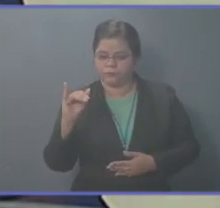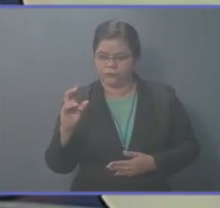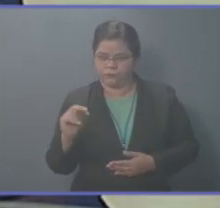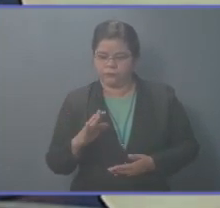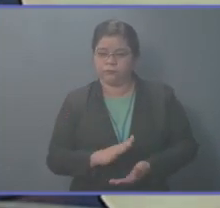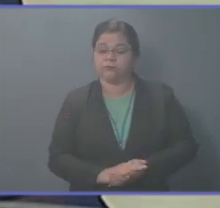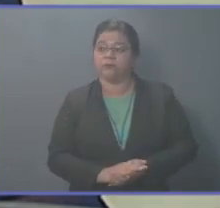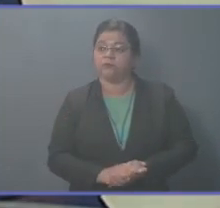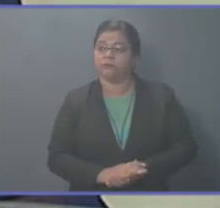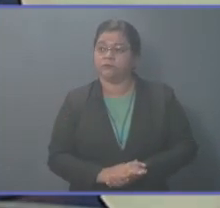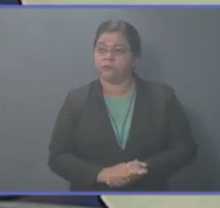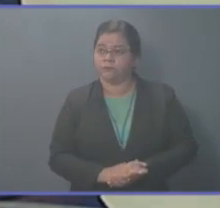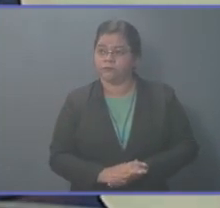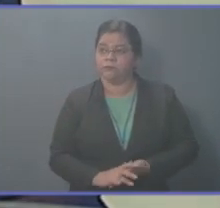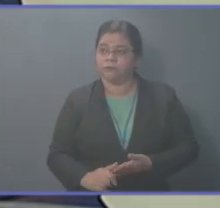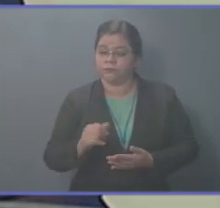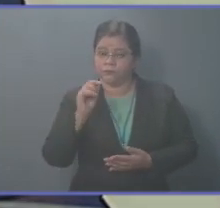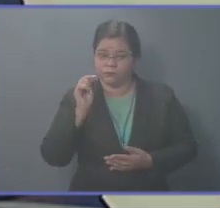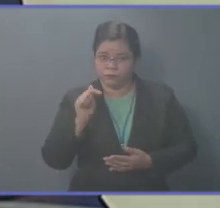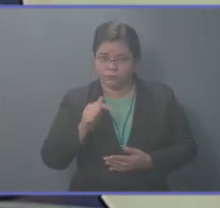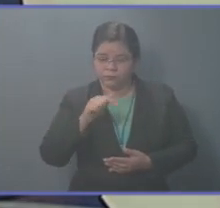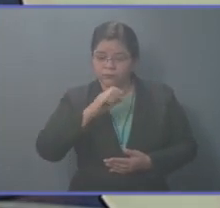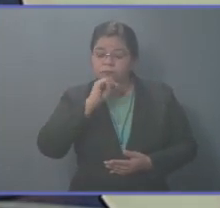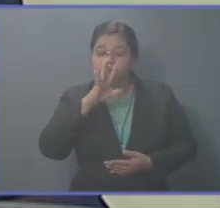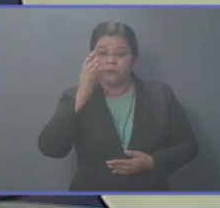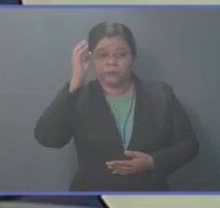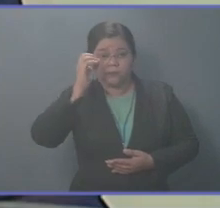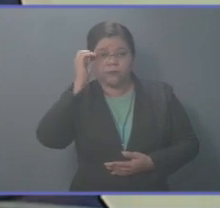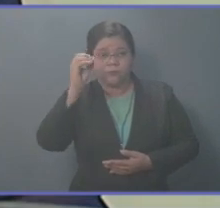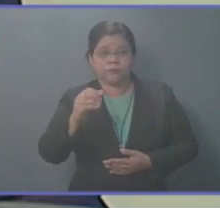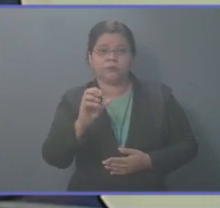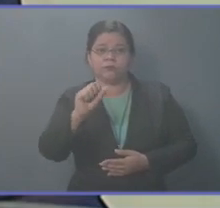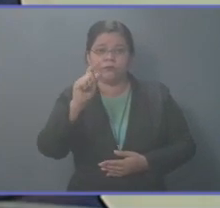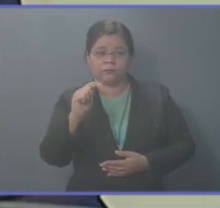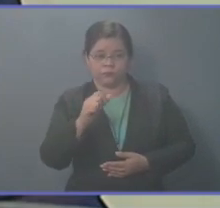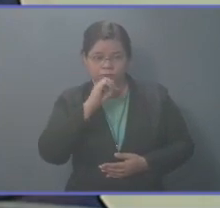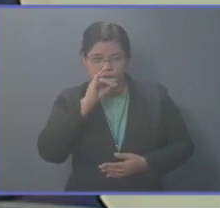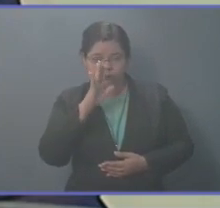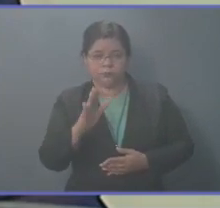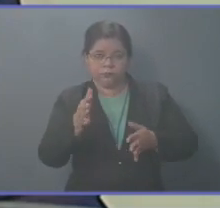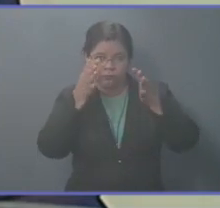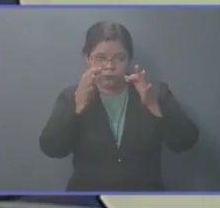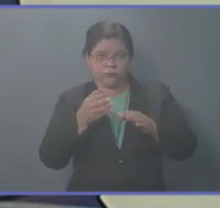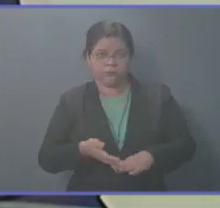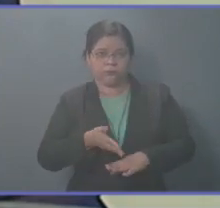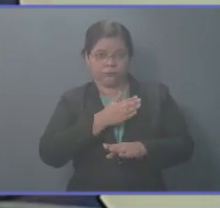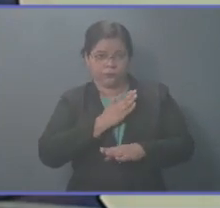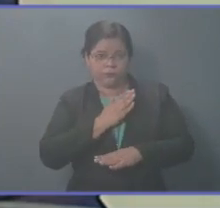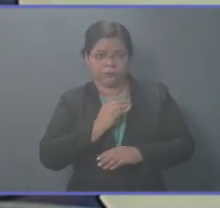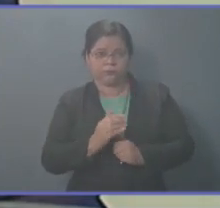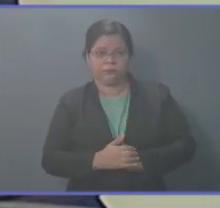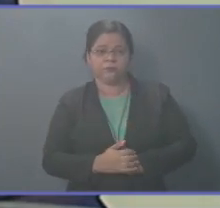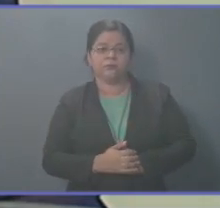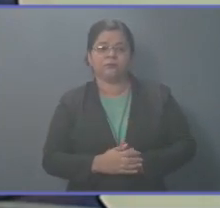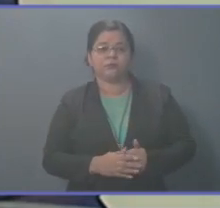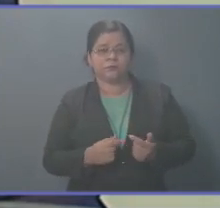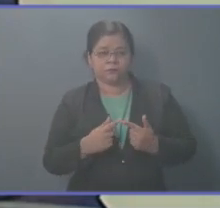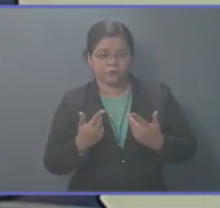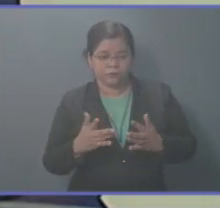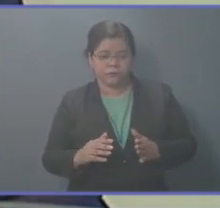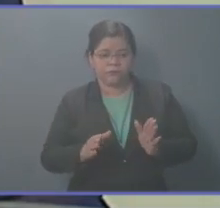Esta es una postura que ha sido adoptada por esta sala en decisiones pasadas, sentencia 12 de noviembre de 2010,